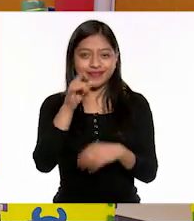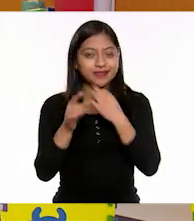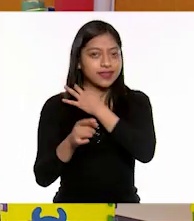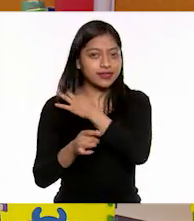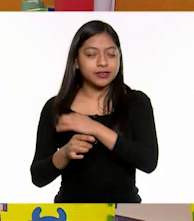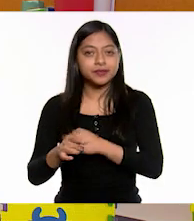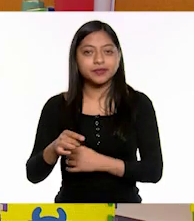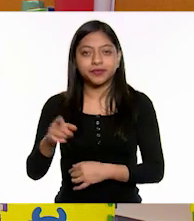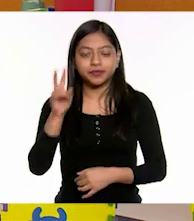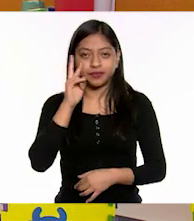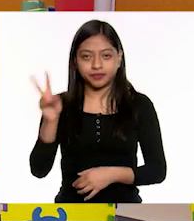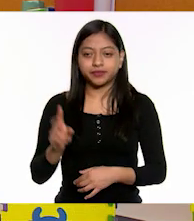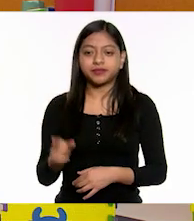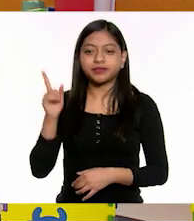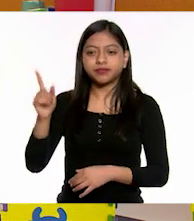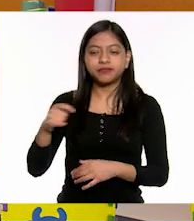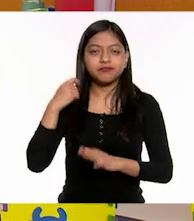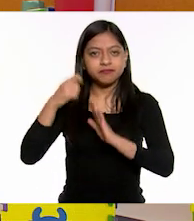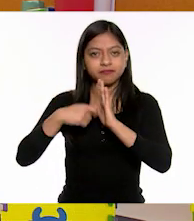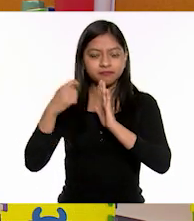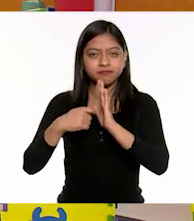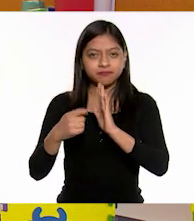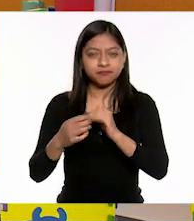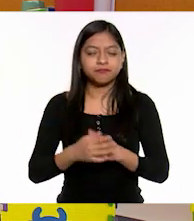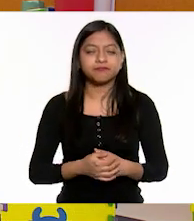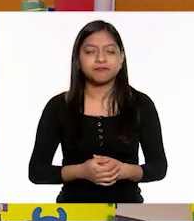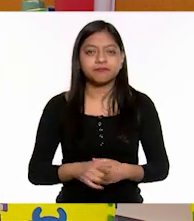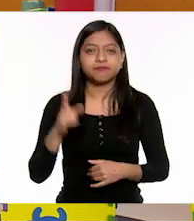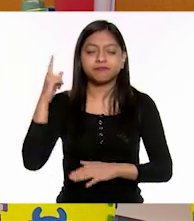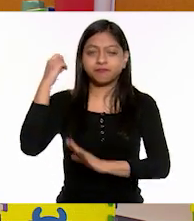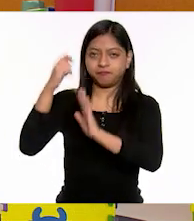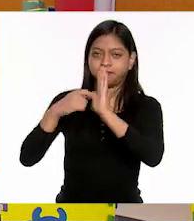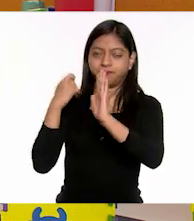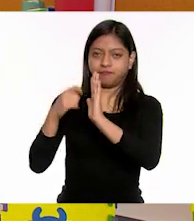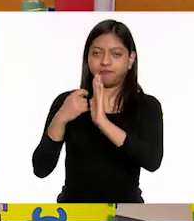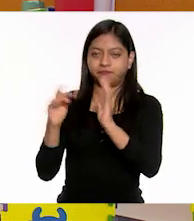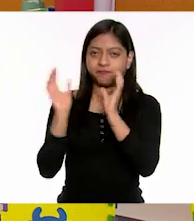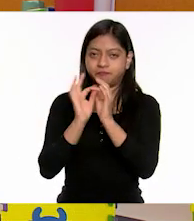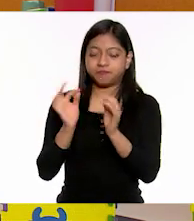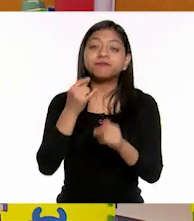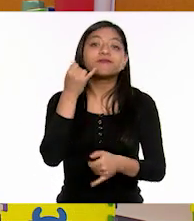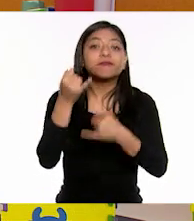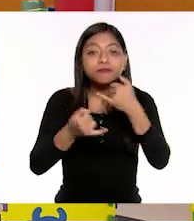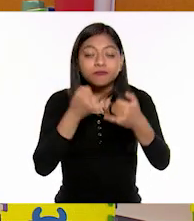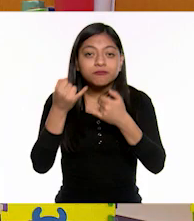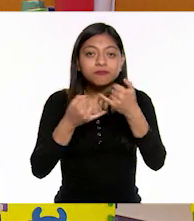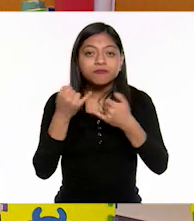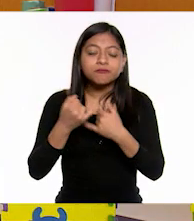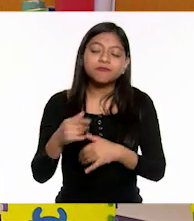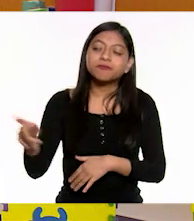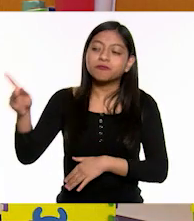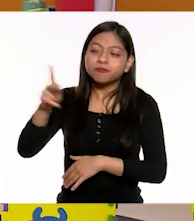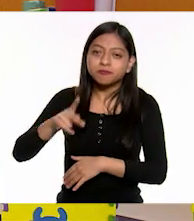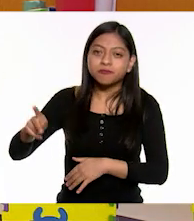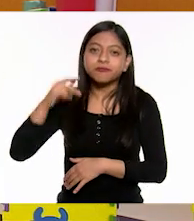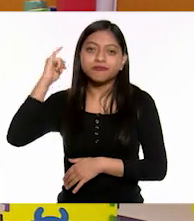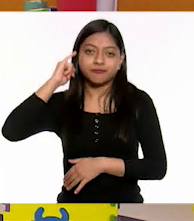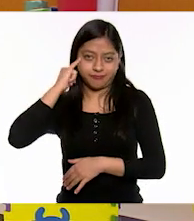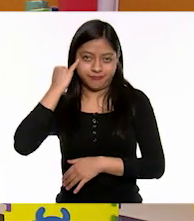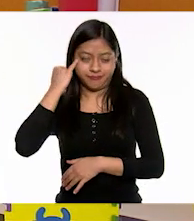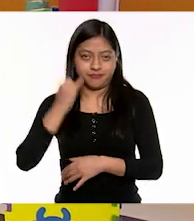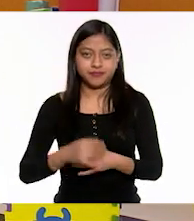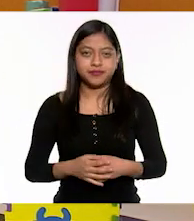el siguiente vídeo la siguiente cápsula porque nos enseña un juego de nuestros pueblos indígenas